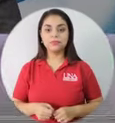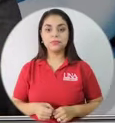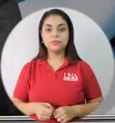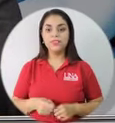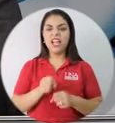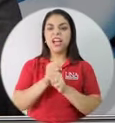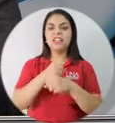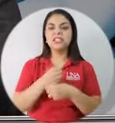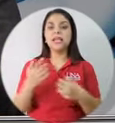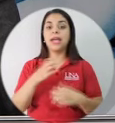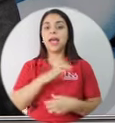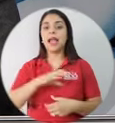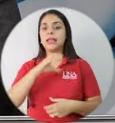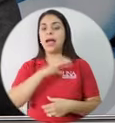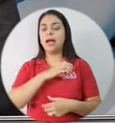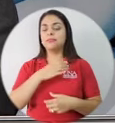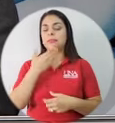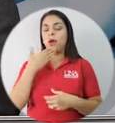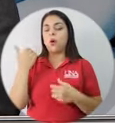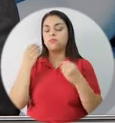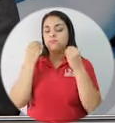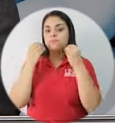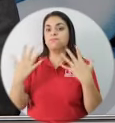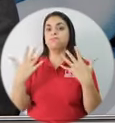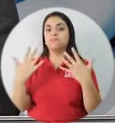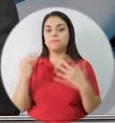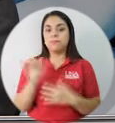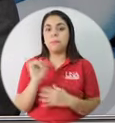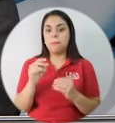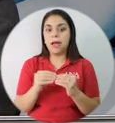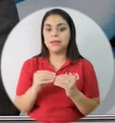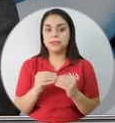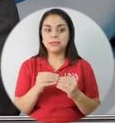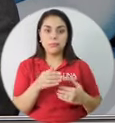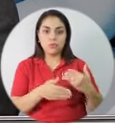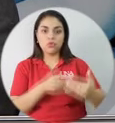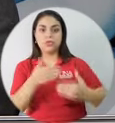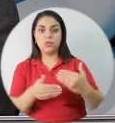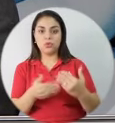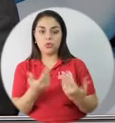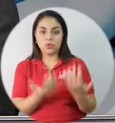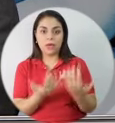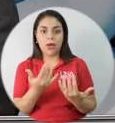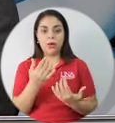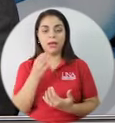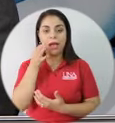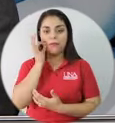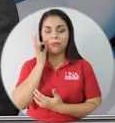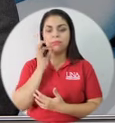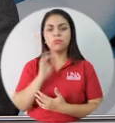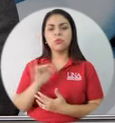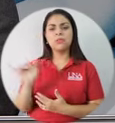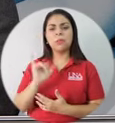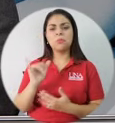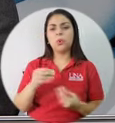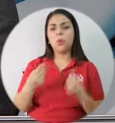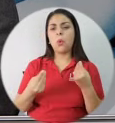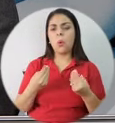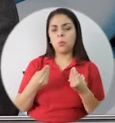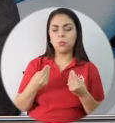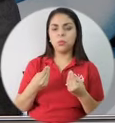hacer que la calidad resalte en el proceso de tostado del café, pero también cómo usted puede, a través de